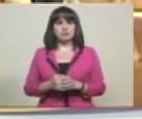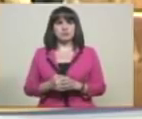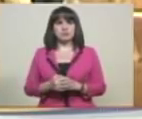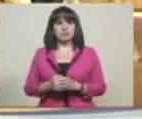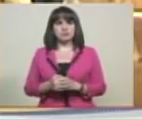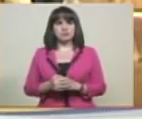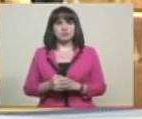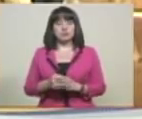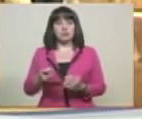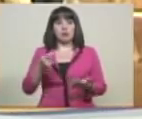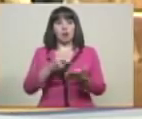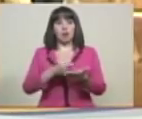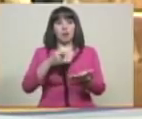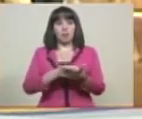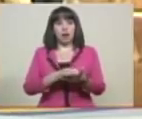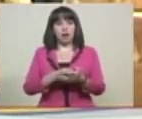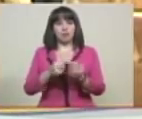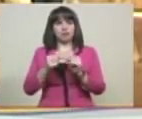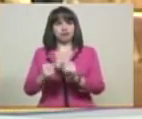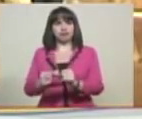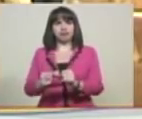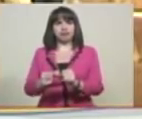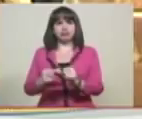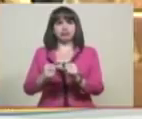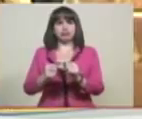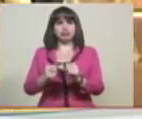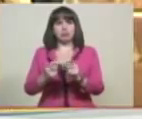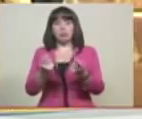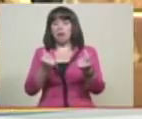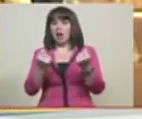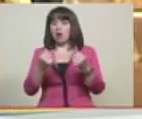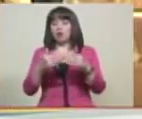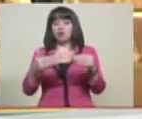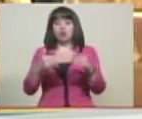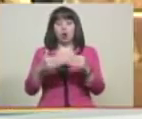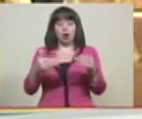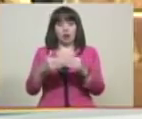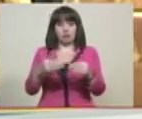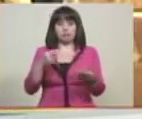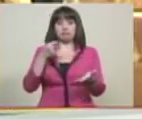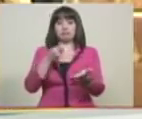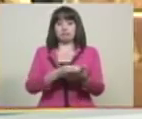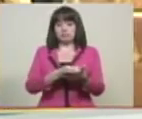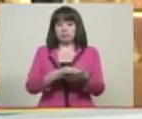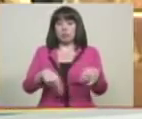ha sido fijado su valor en dólares,